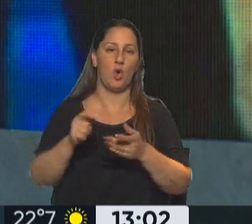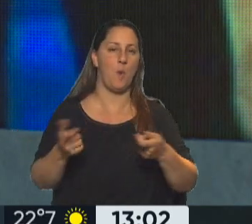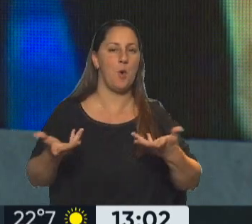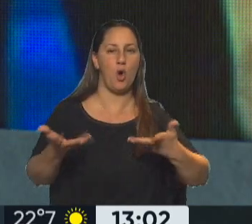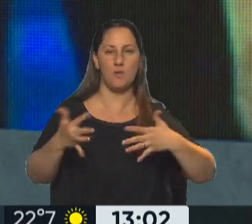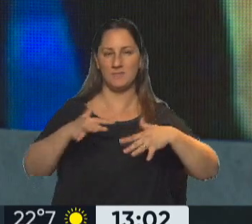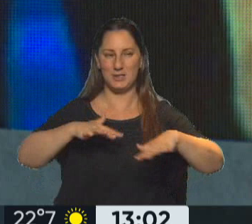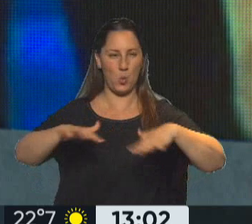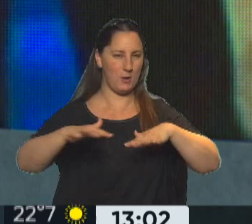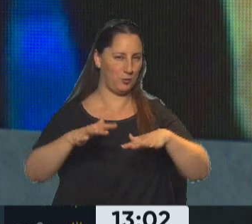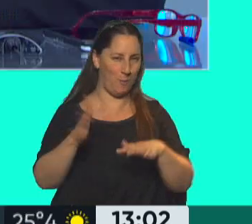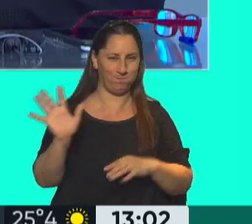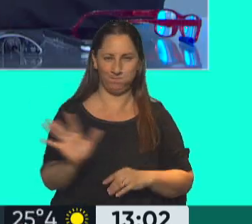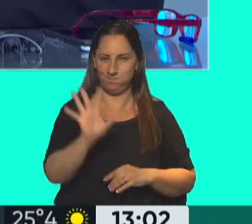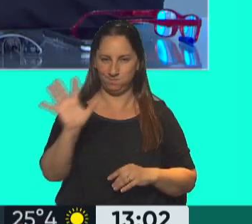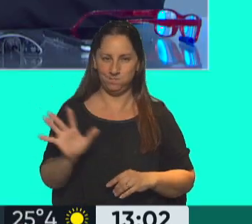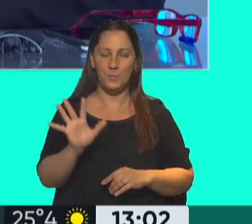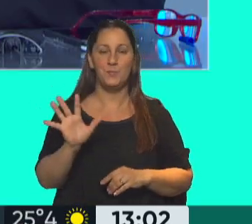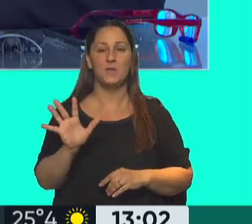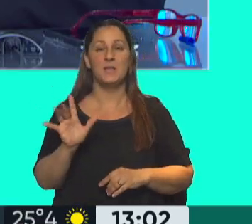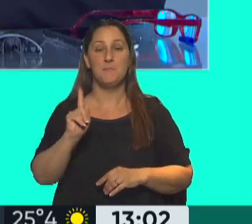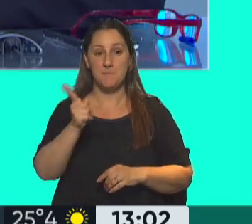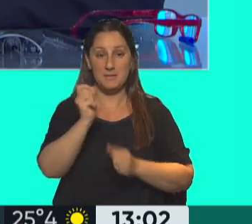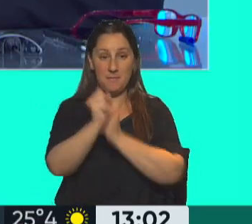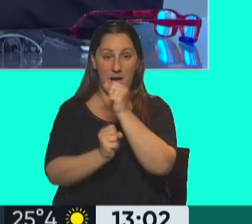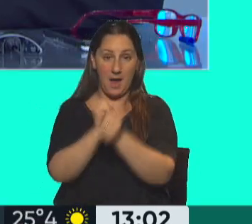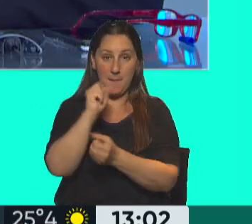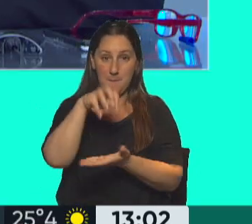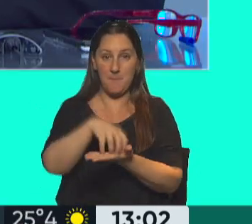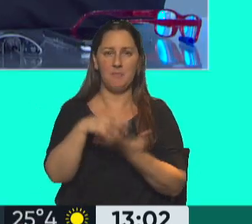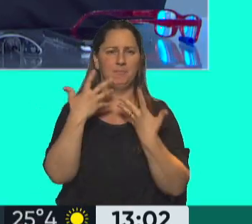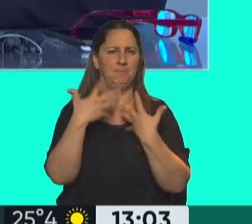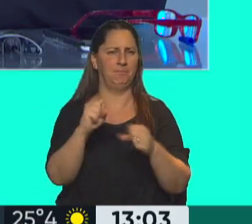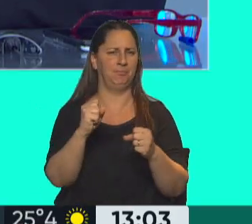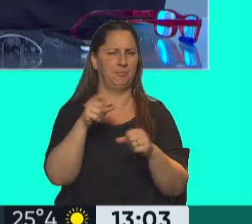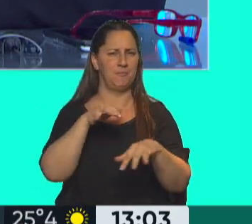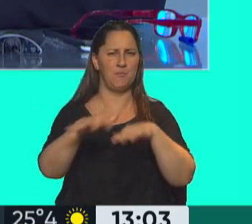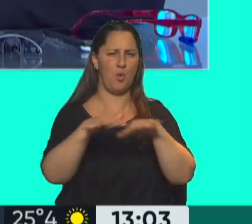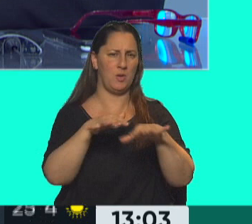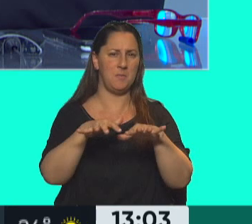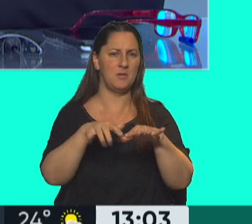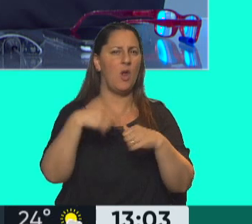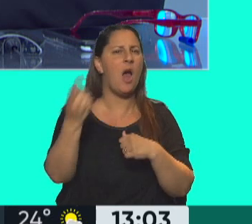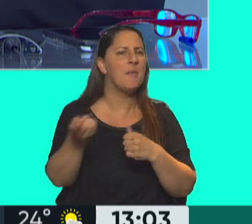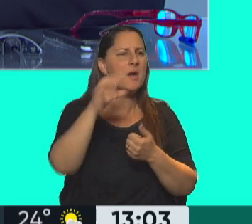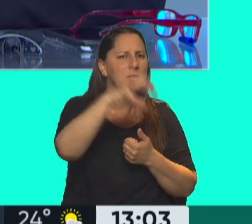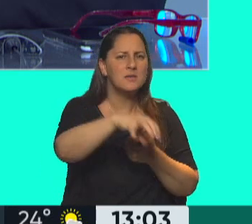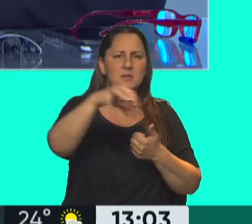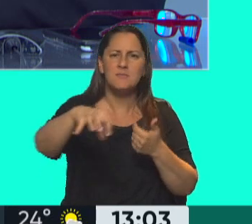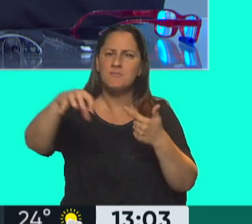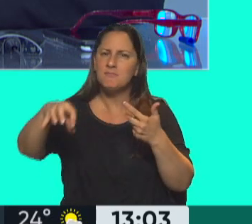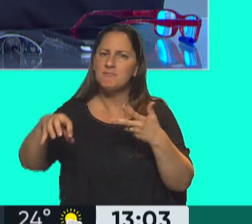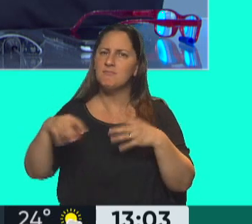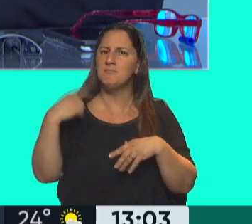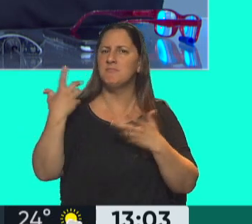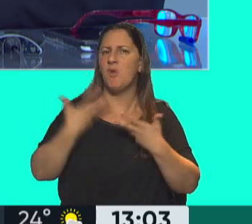maniobras en el mismo sentido. Exactamente, y en el caso de esta misma empresa se detectó una operación, hay que ver qué pasa con el resto, claro. si no es una